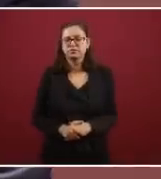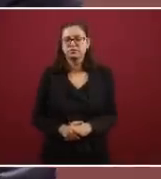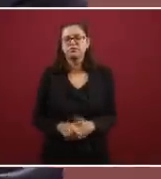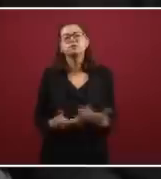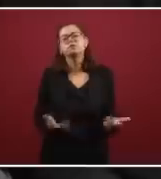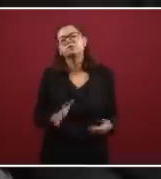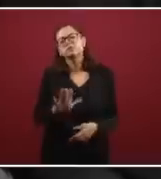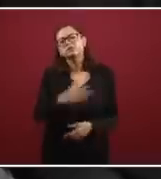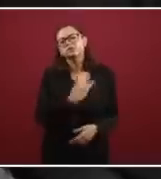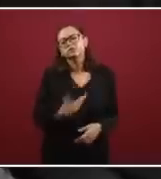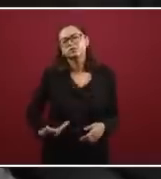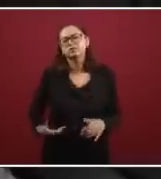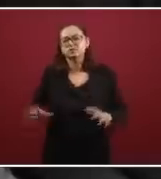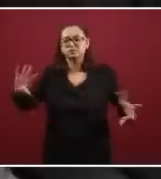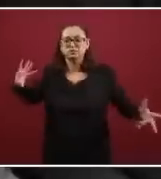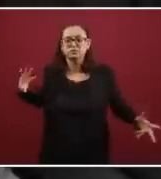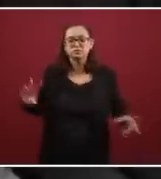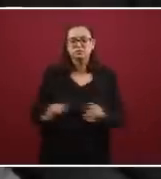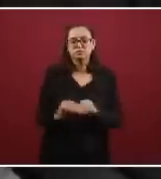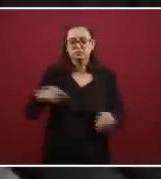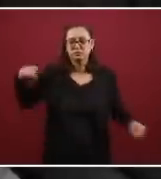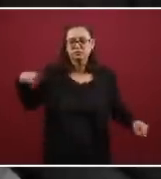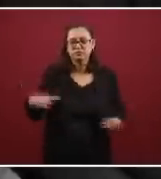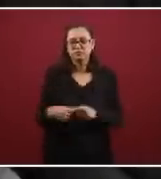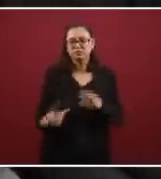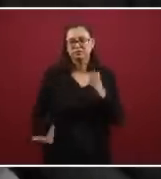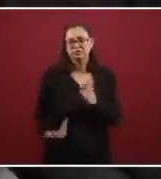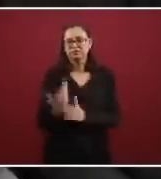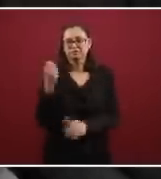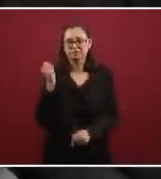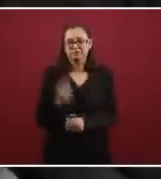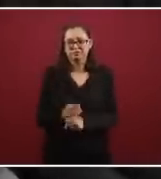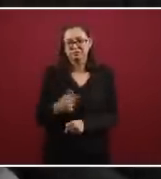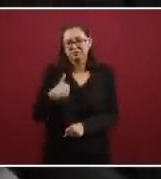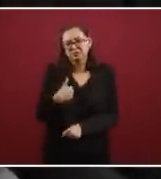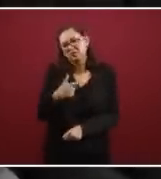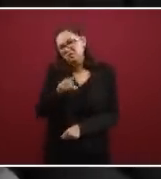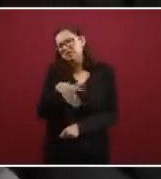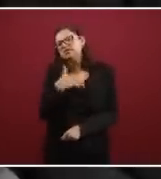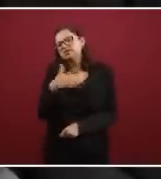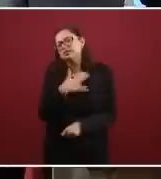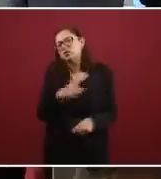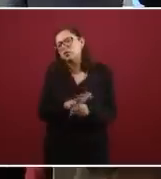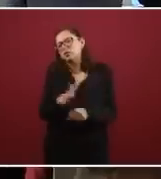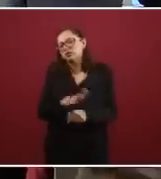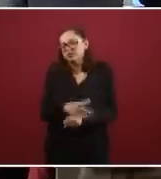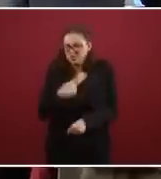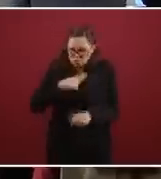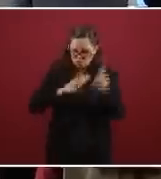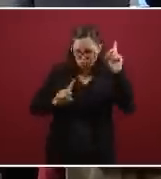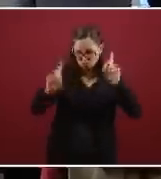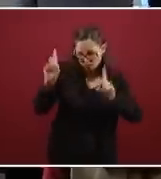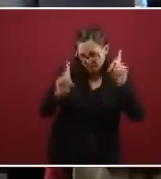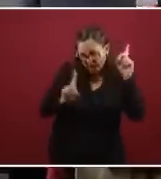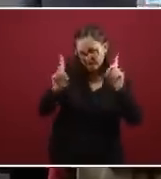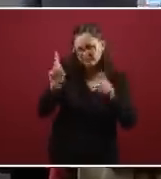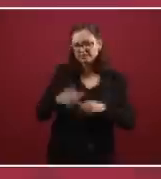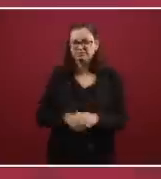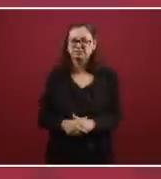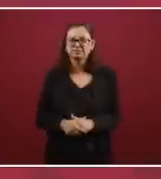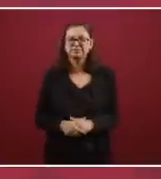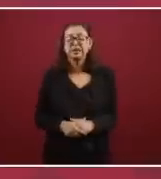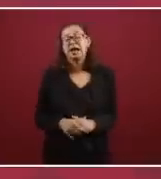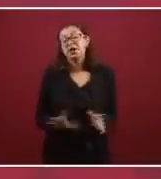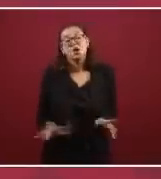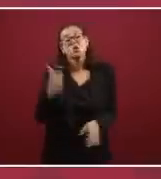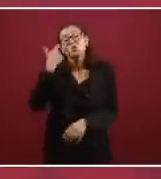de las conferencias muy buenas, matutinas? Muy porque buenas. Yo tengo una duda, por eso se lo pregunto. Pues miren, no es para